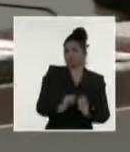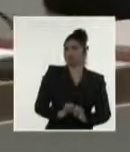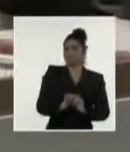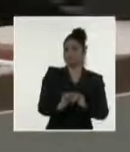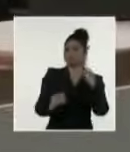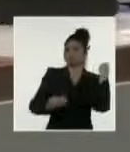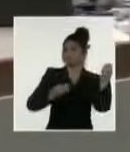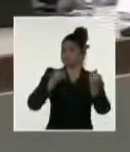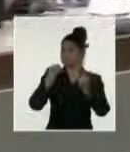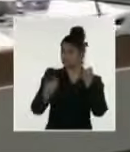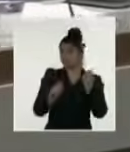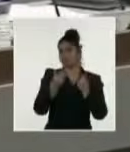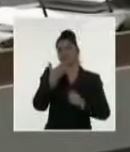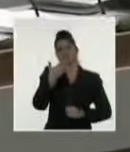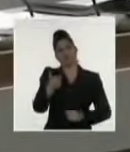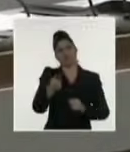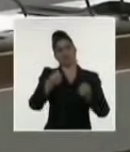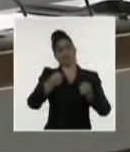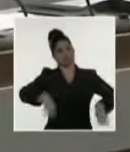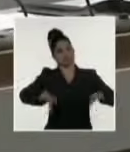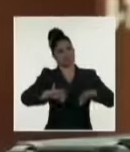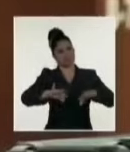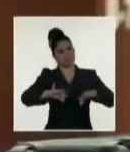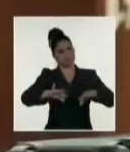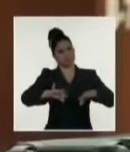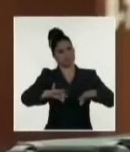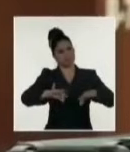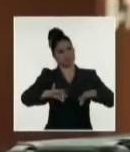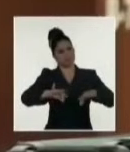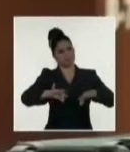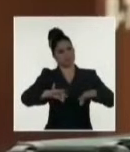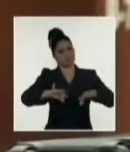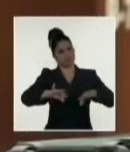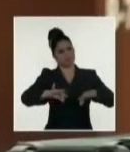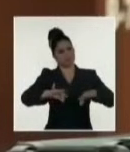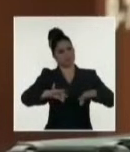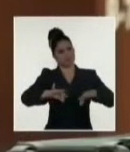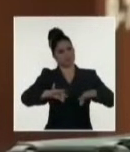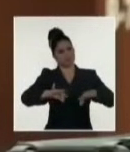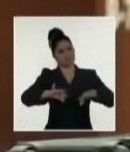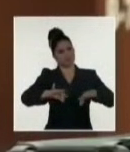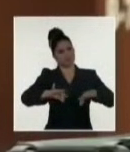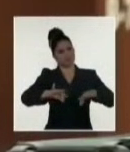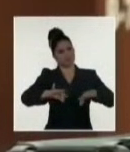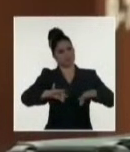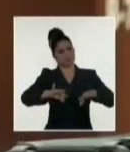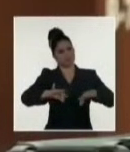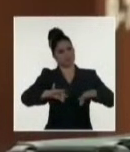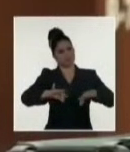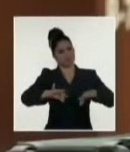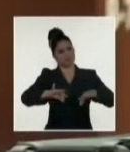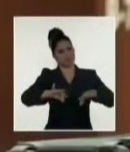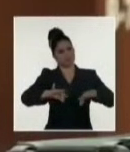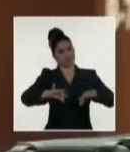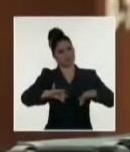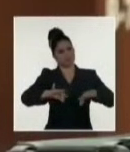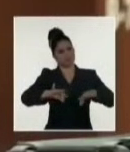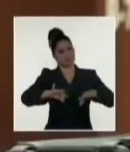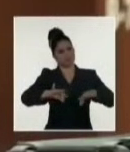a inculcar en las nuevas generaciones el precepto pero dice